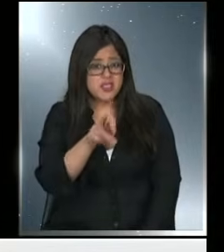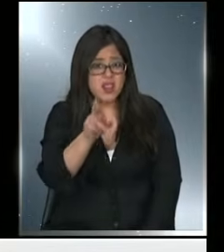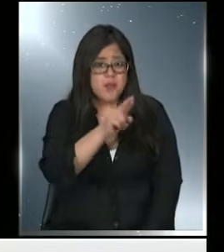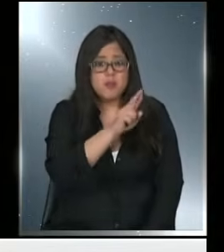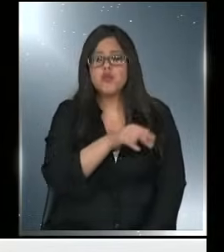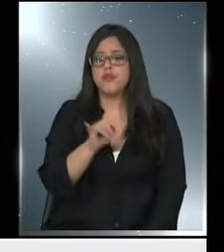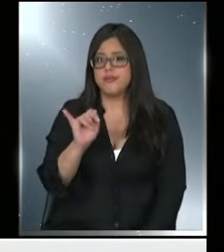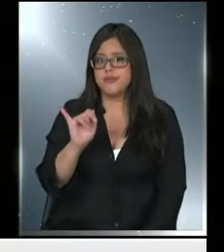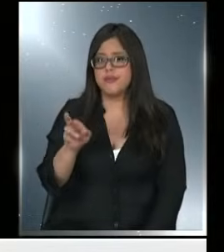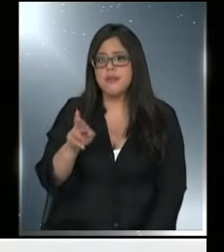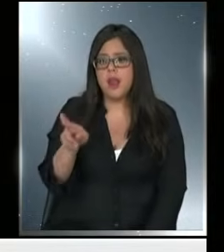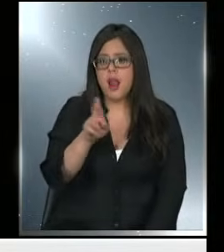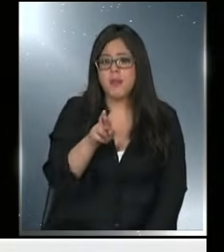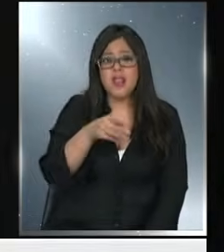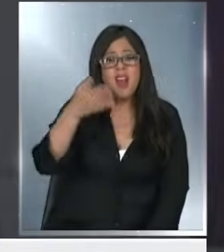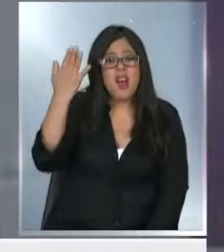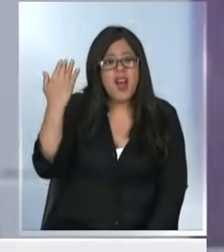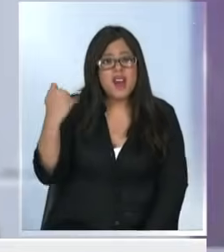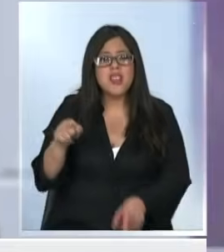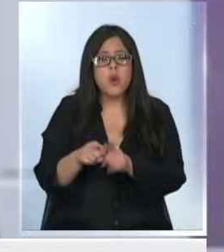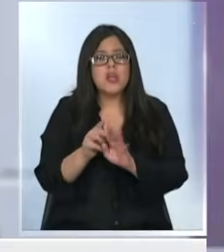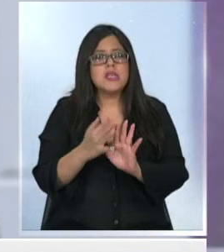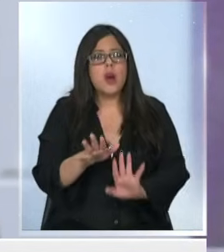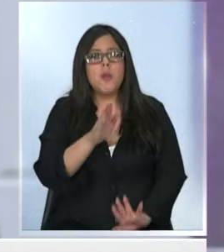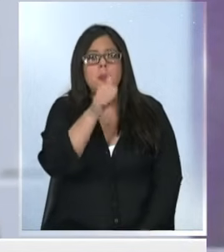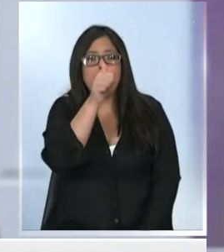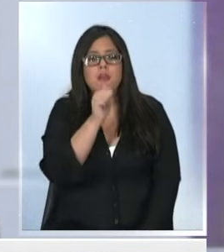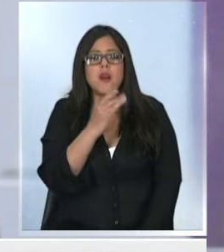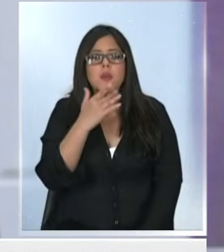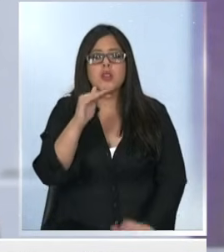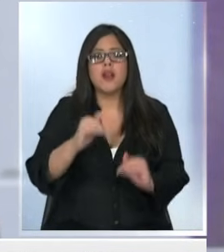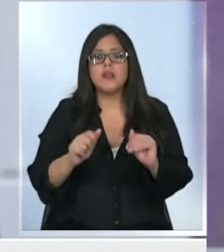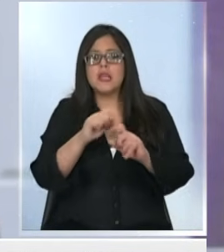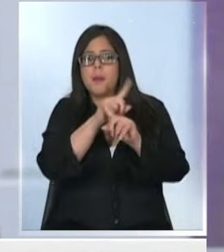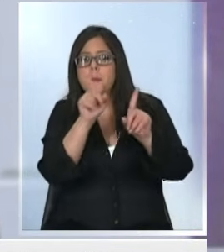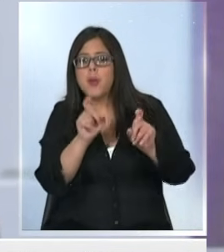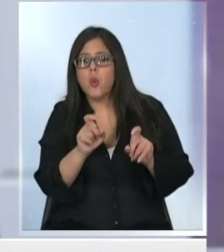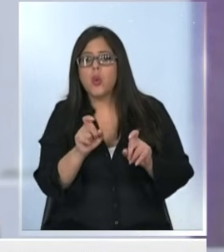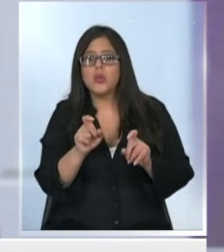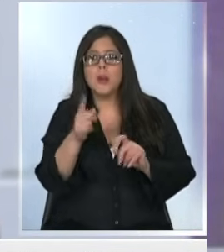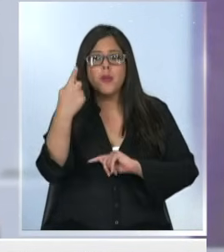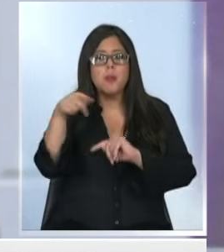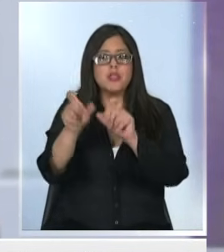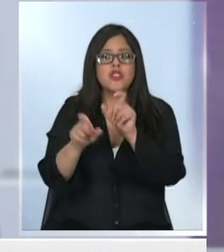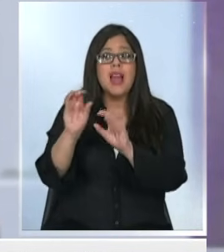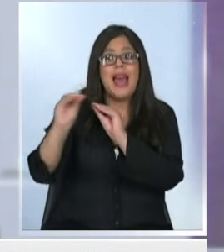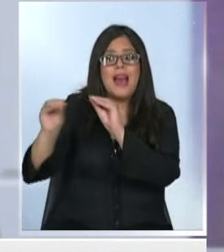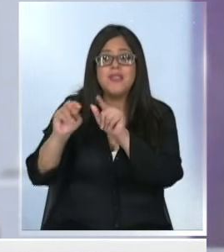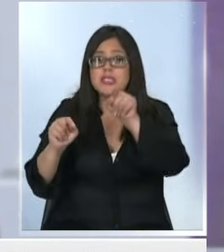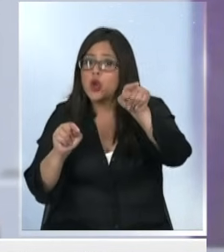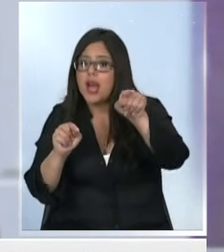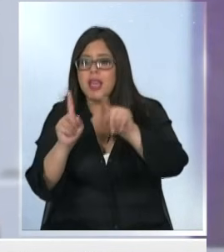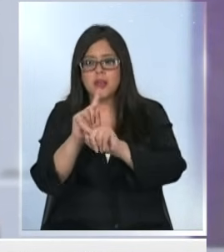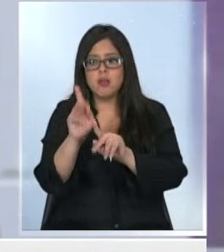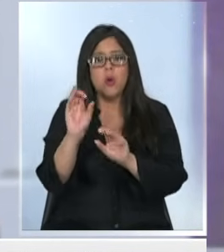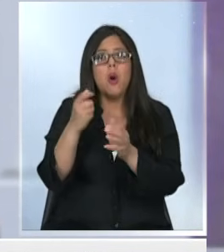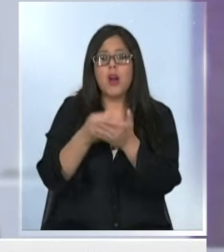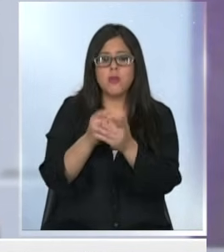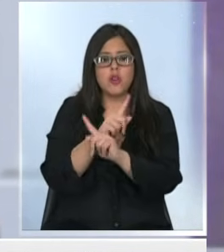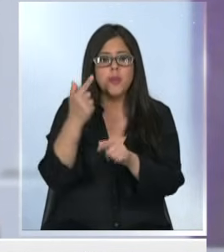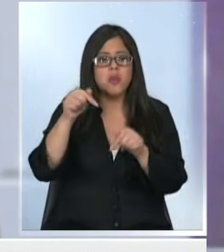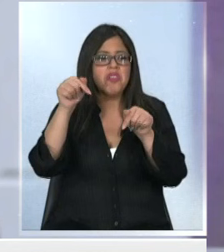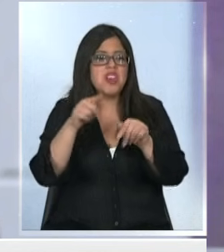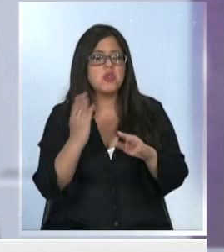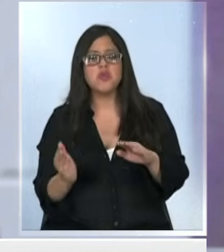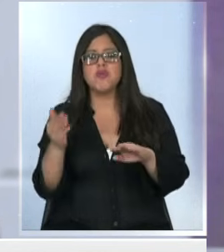sí. Antes era como más reservado porque uno preguntaba y nadie te decía dónde vendían o nadie te iba a comprar. Pero ahora tú hoy en día